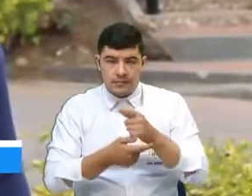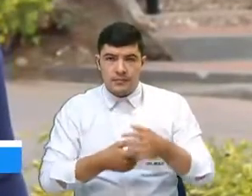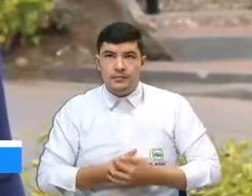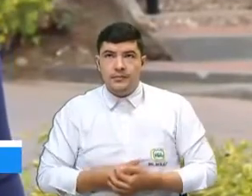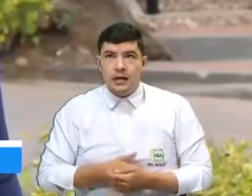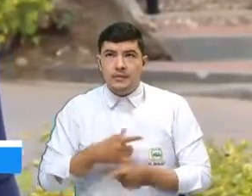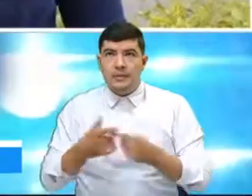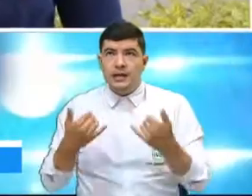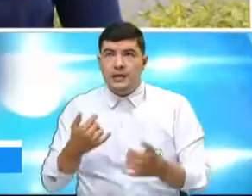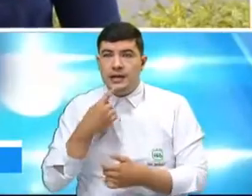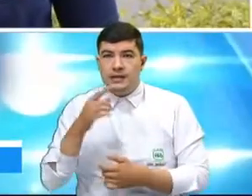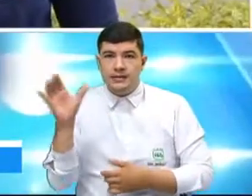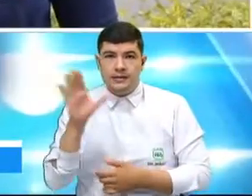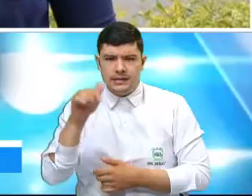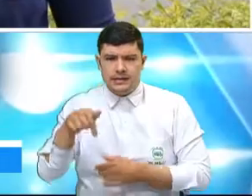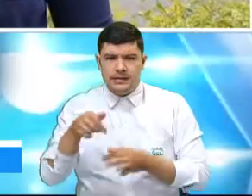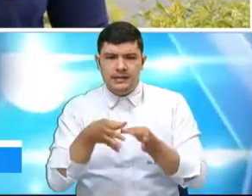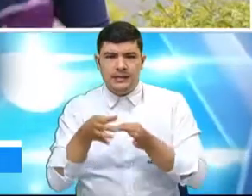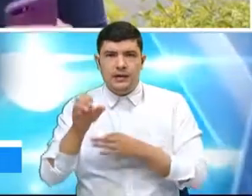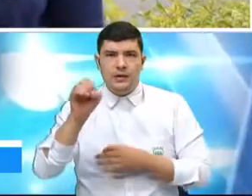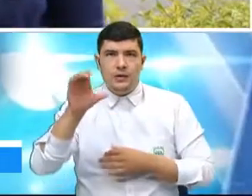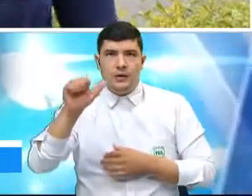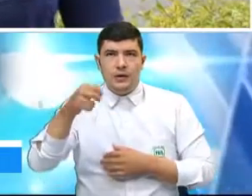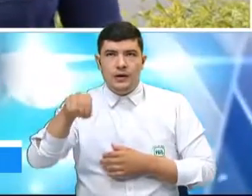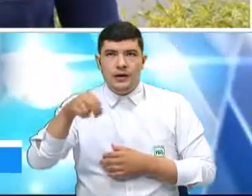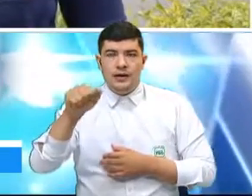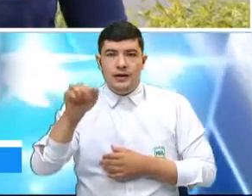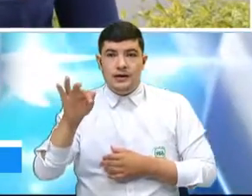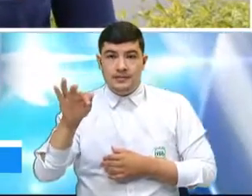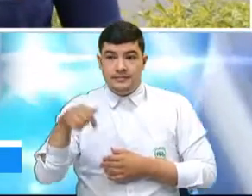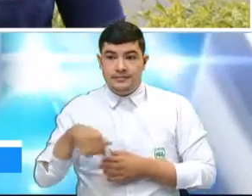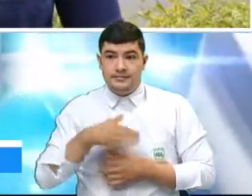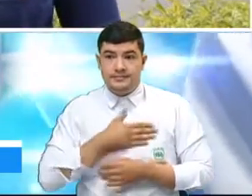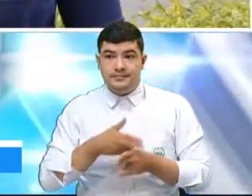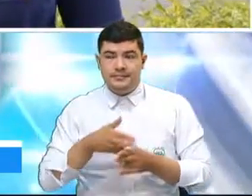manera me despido desde el municipio de Ocaña. Tatiana García para Oriente Noticias, estamos informando.